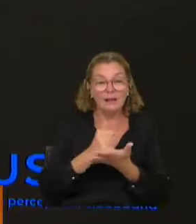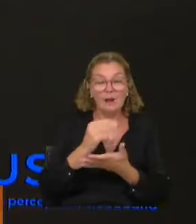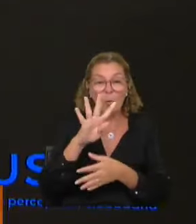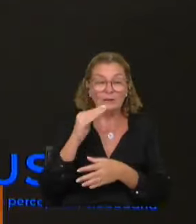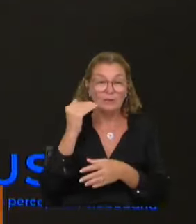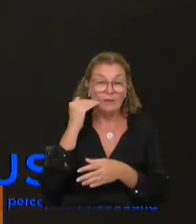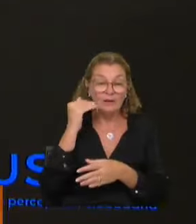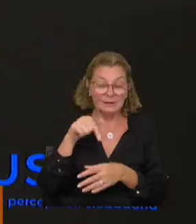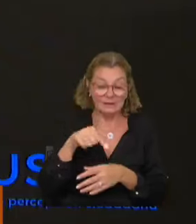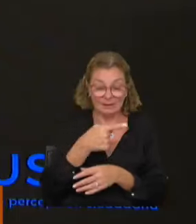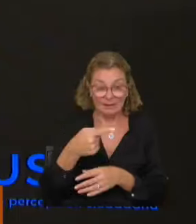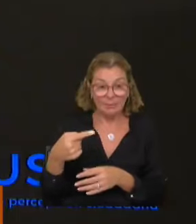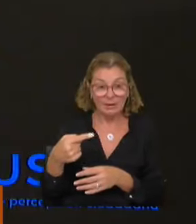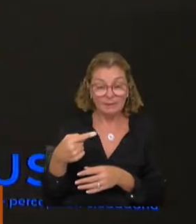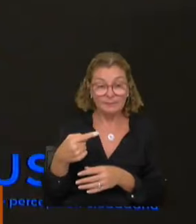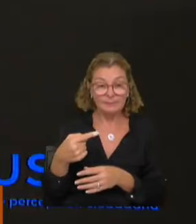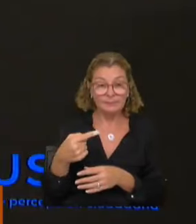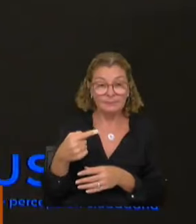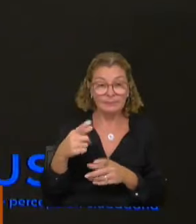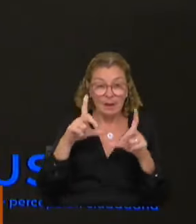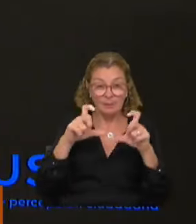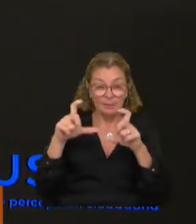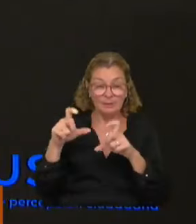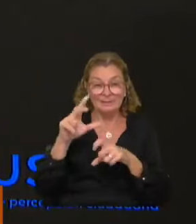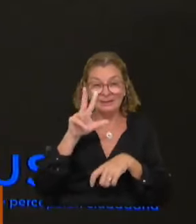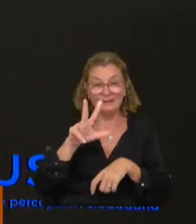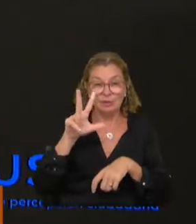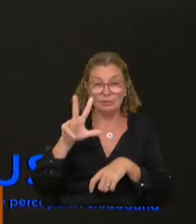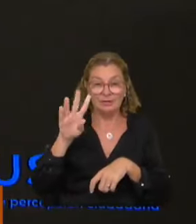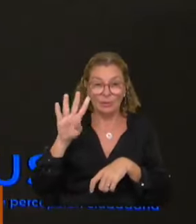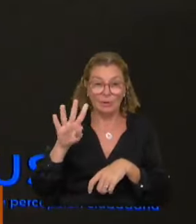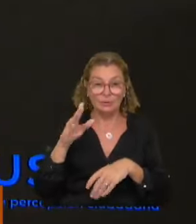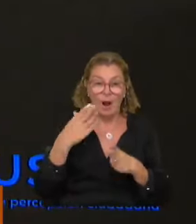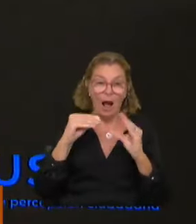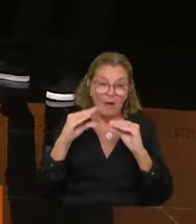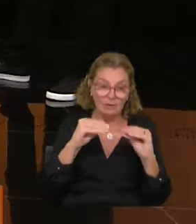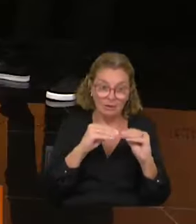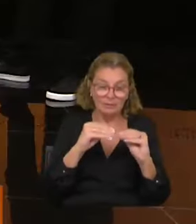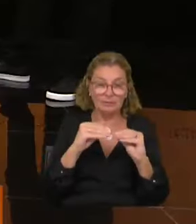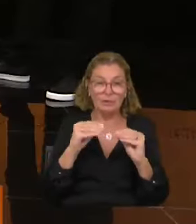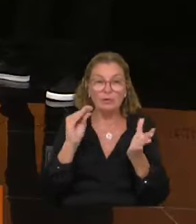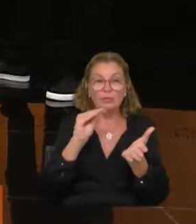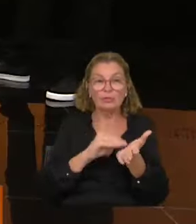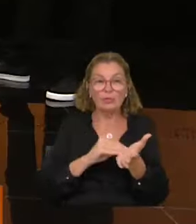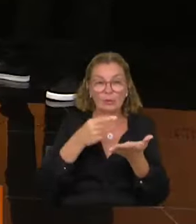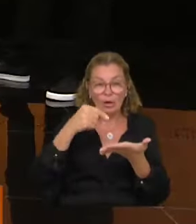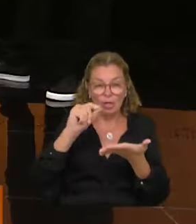de esta semana eh ahí capturamos 334 conversaciones eh sobre estos datos de pobreza digamos